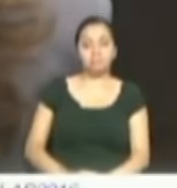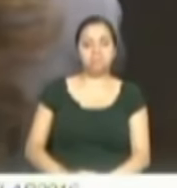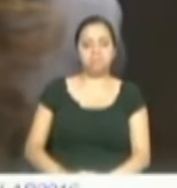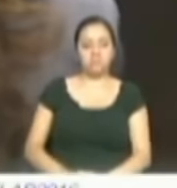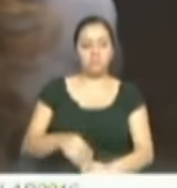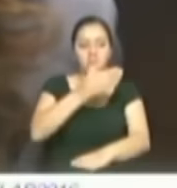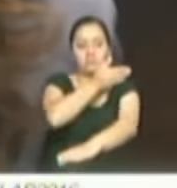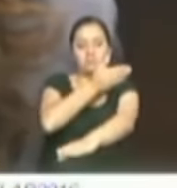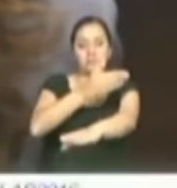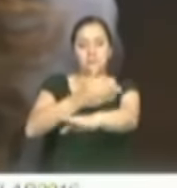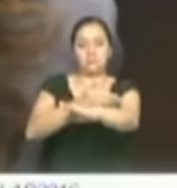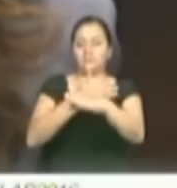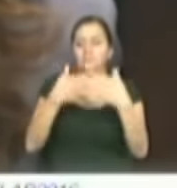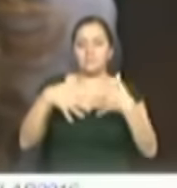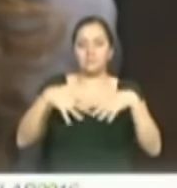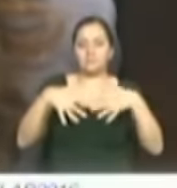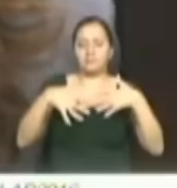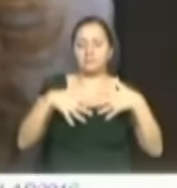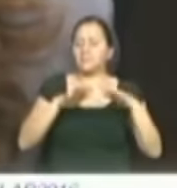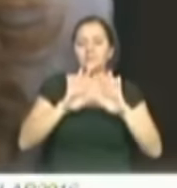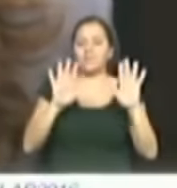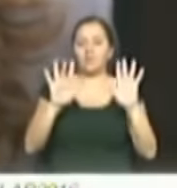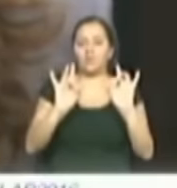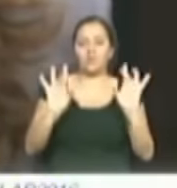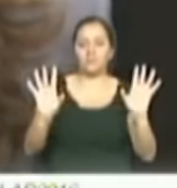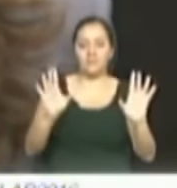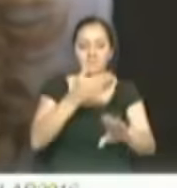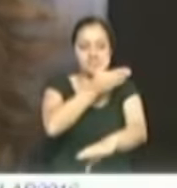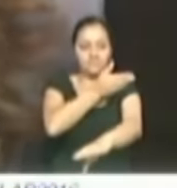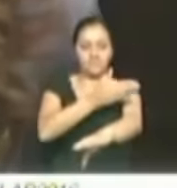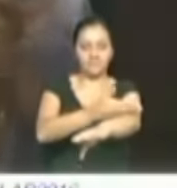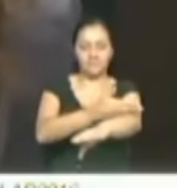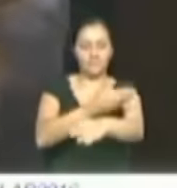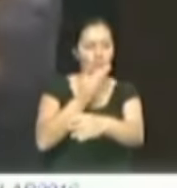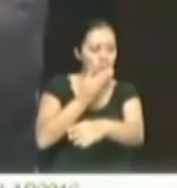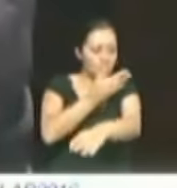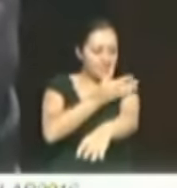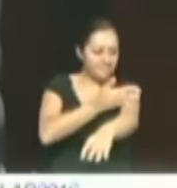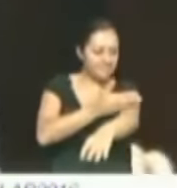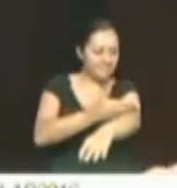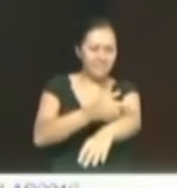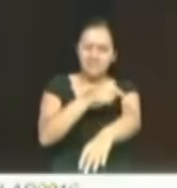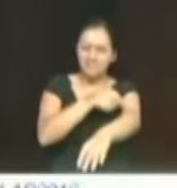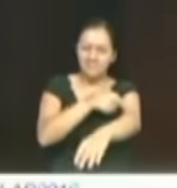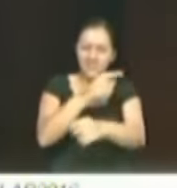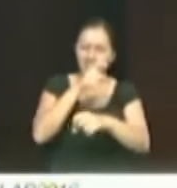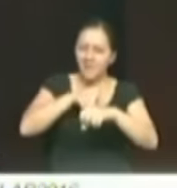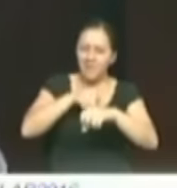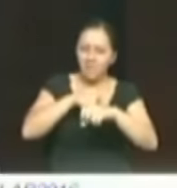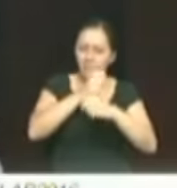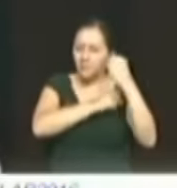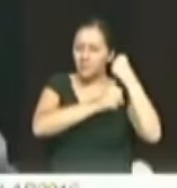parte del siglo XX y especialmente lo que se denominó